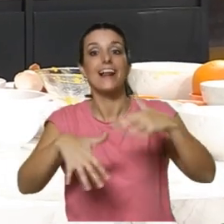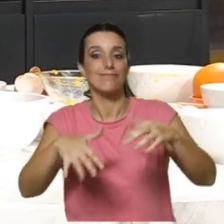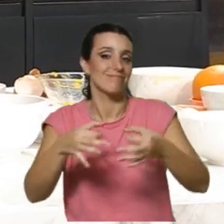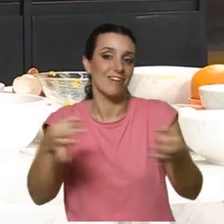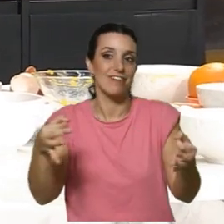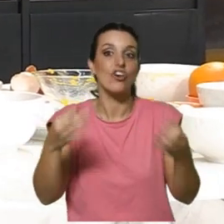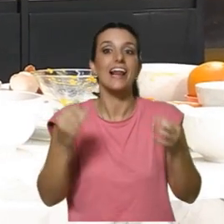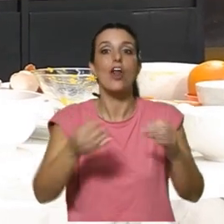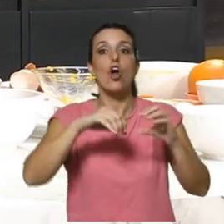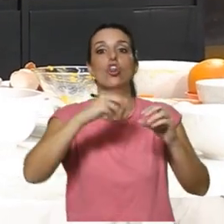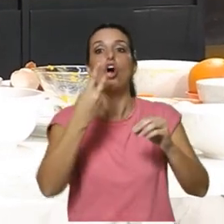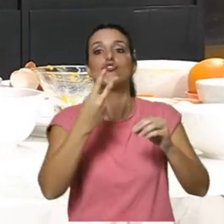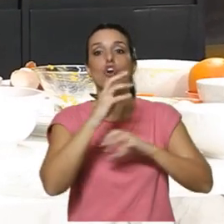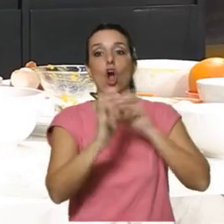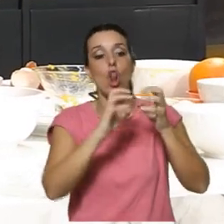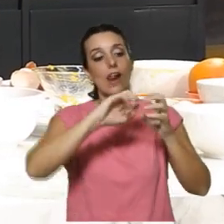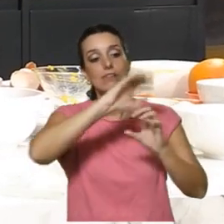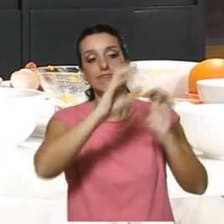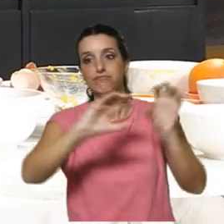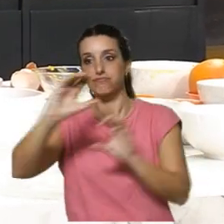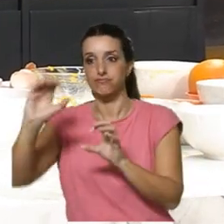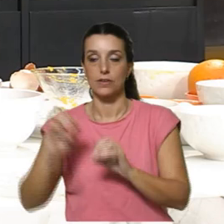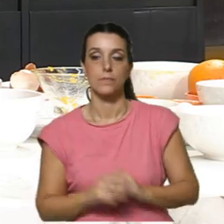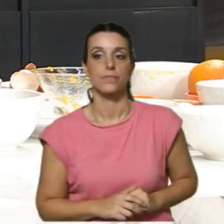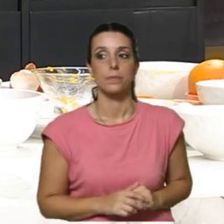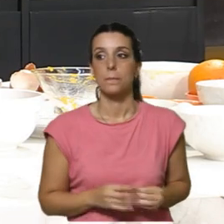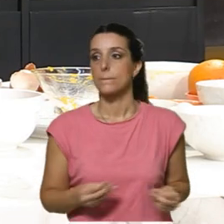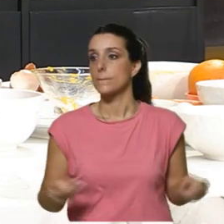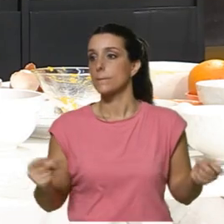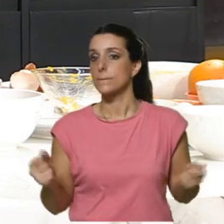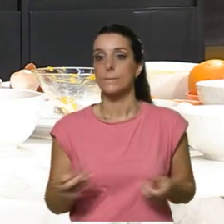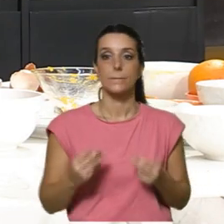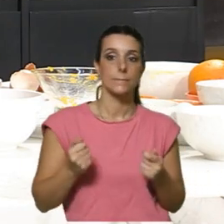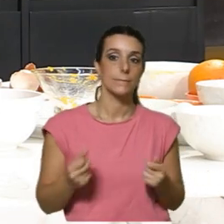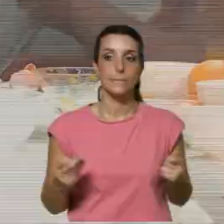como marmolada, exacto. Mira, acá vamos mezclando.